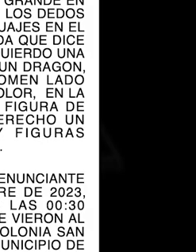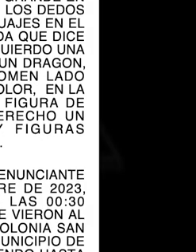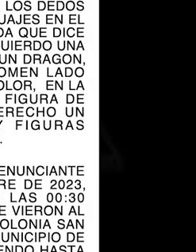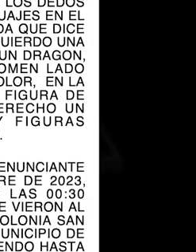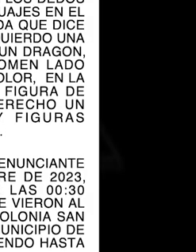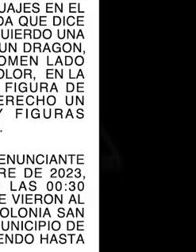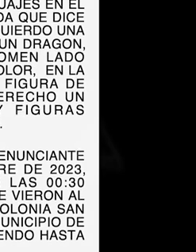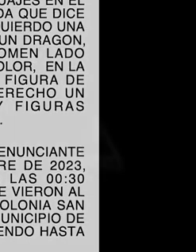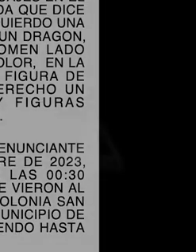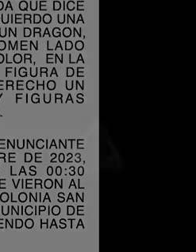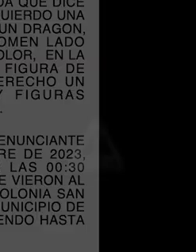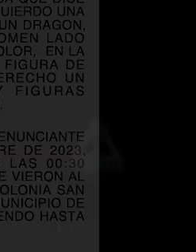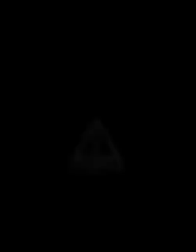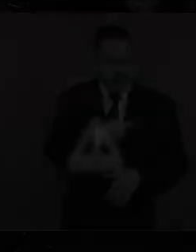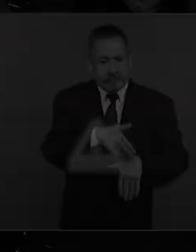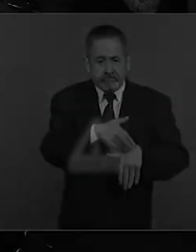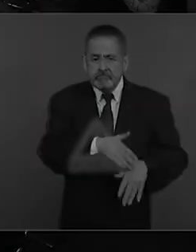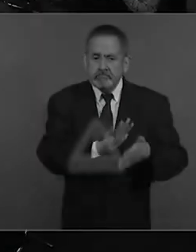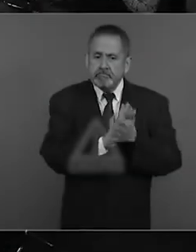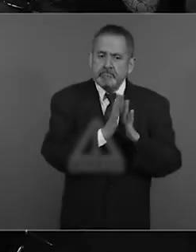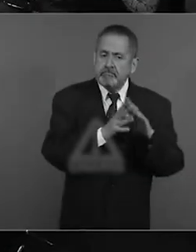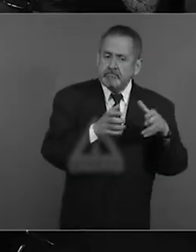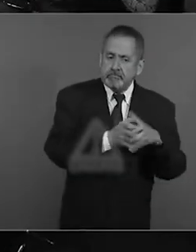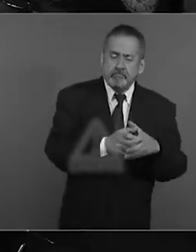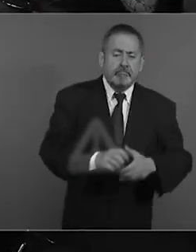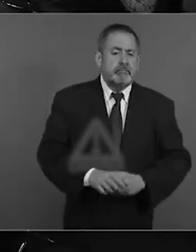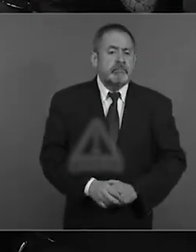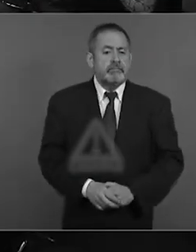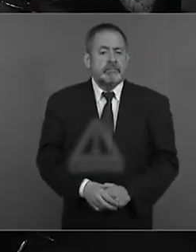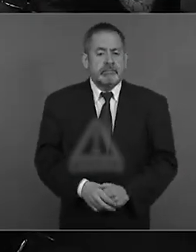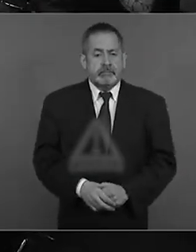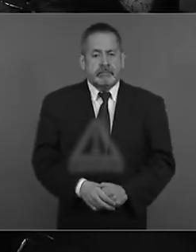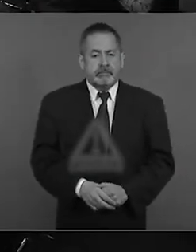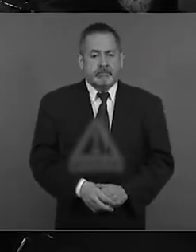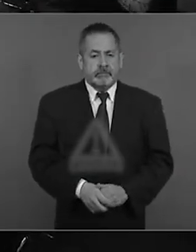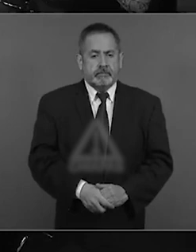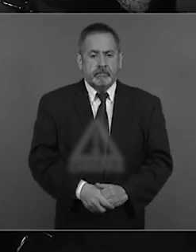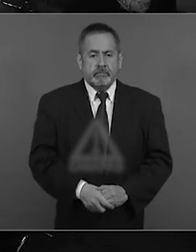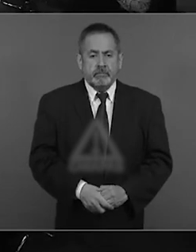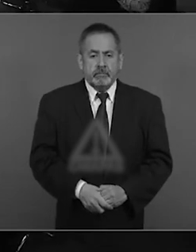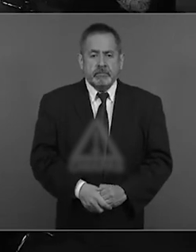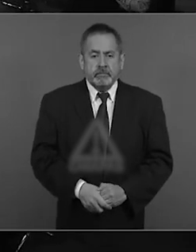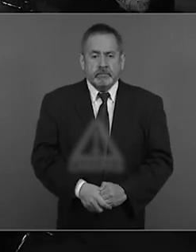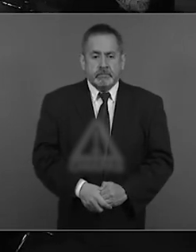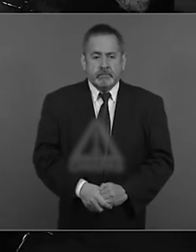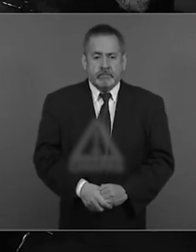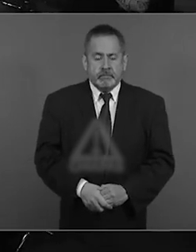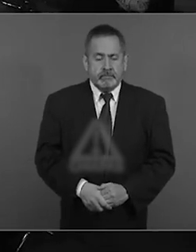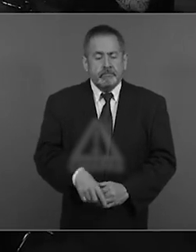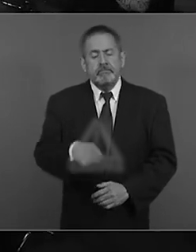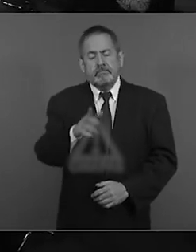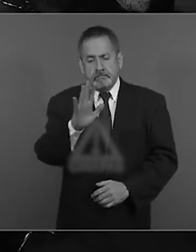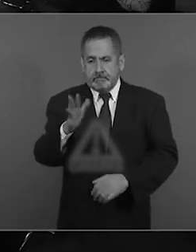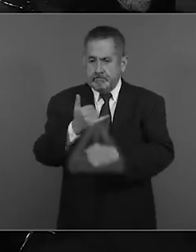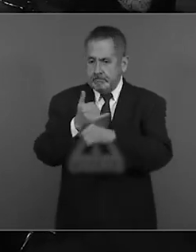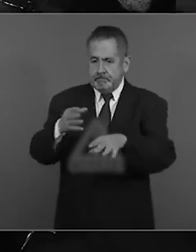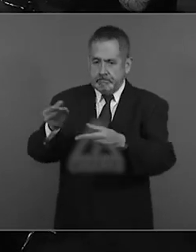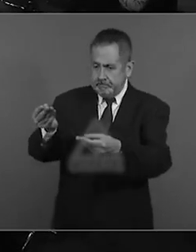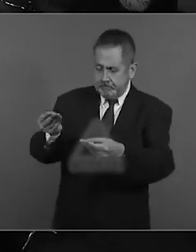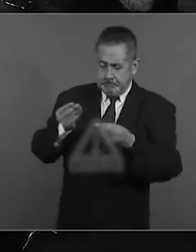municipio limítrofe con Tabasco. Bueno, ya se tiene información de